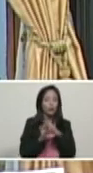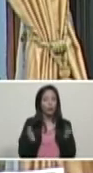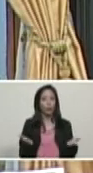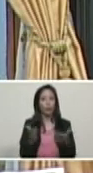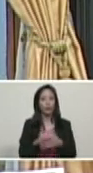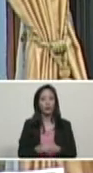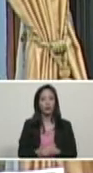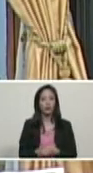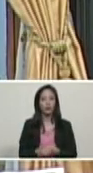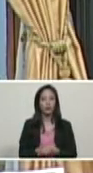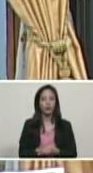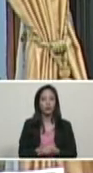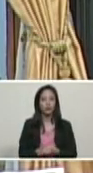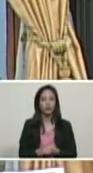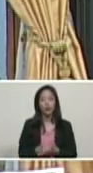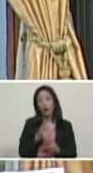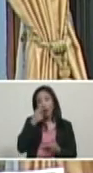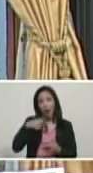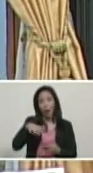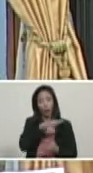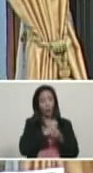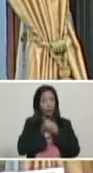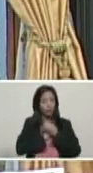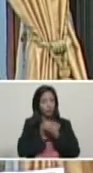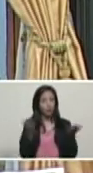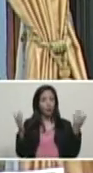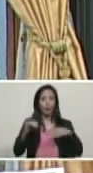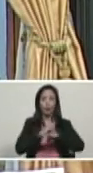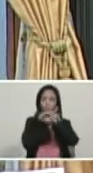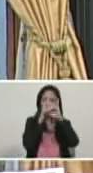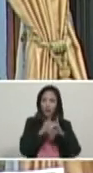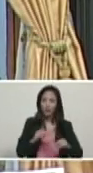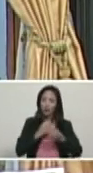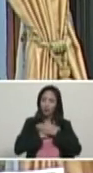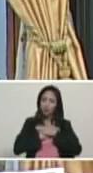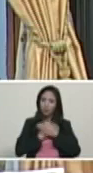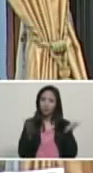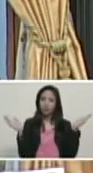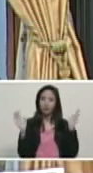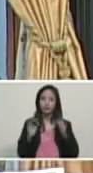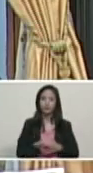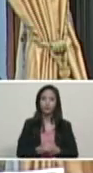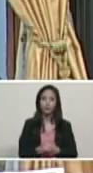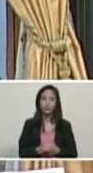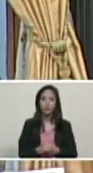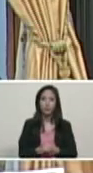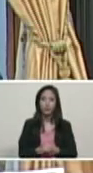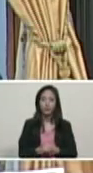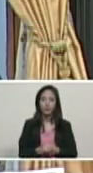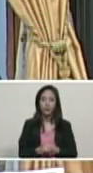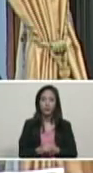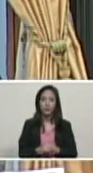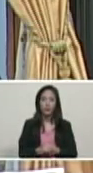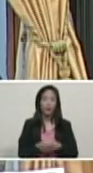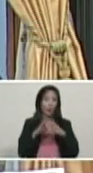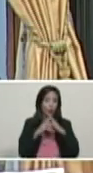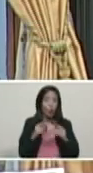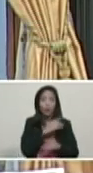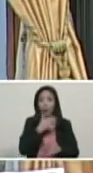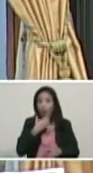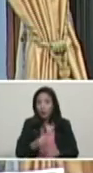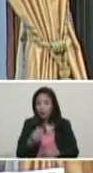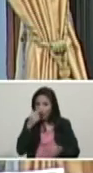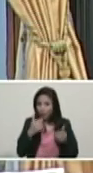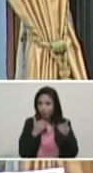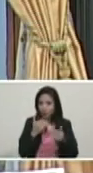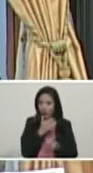para llevarle al pueblo esa felicidad. Yo estoy apostándola a todo otra vez. Es más, para que los diciembre, estas